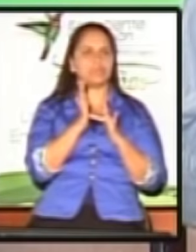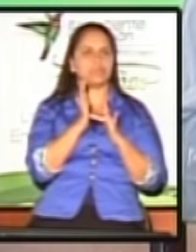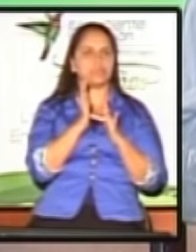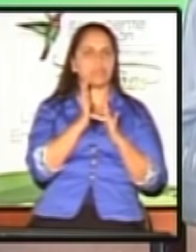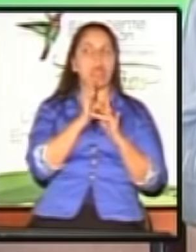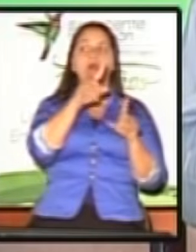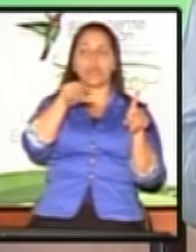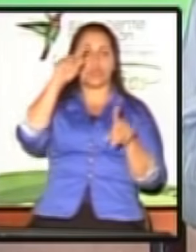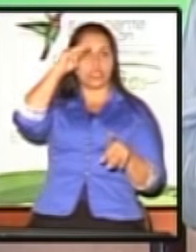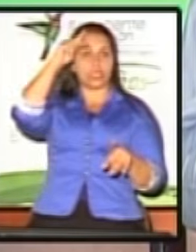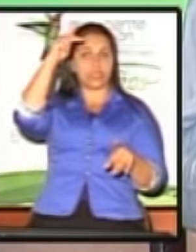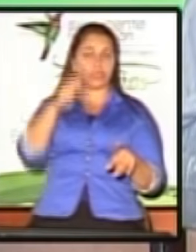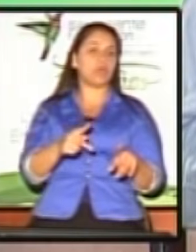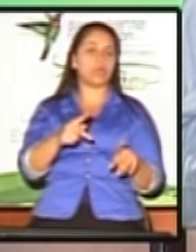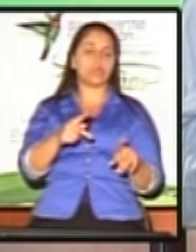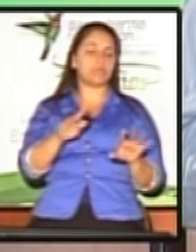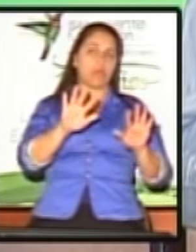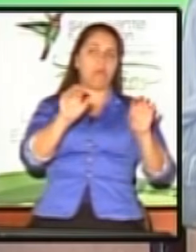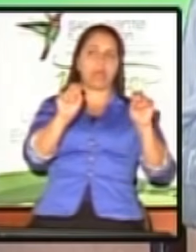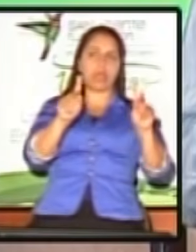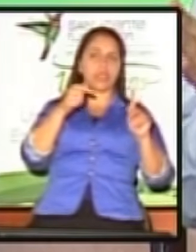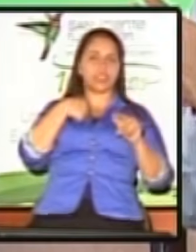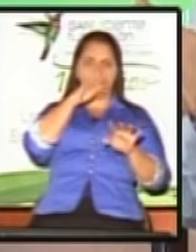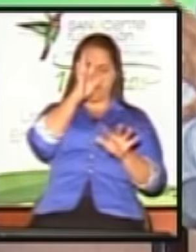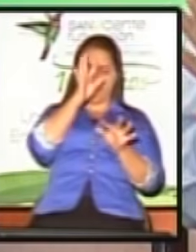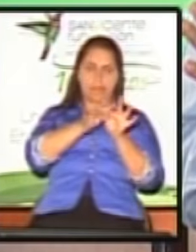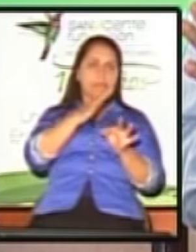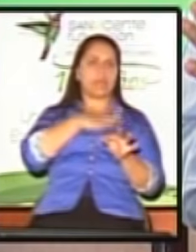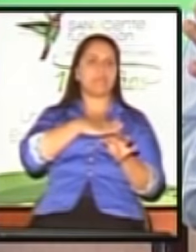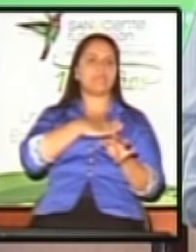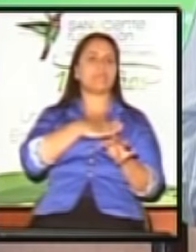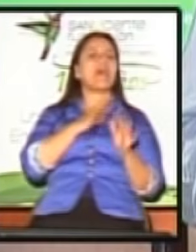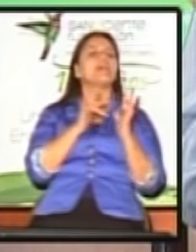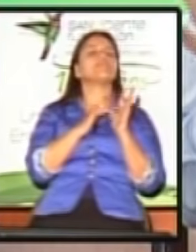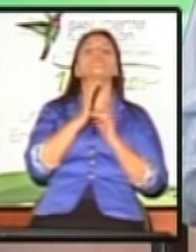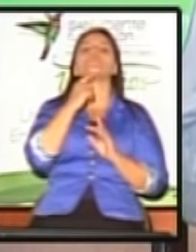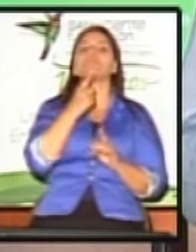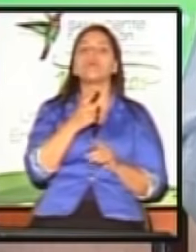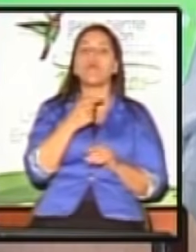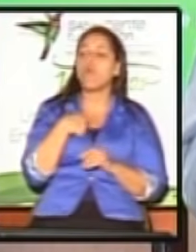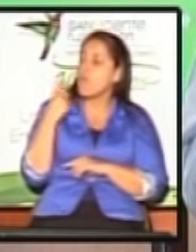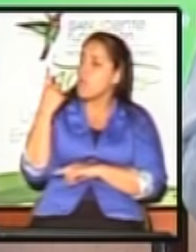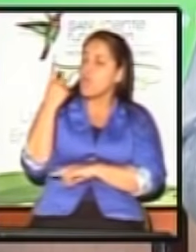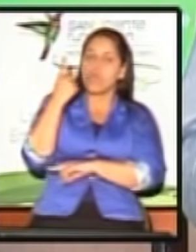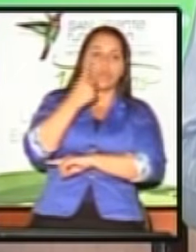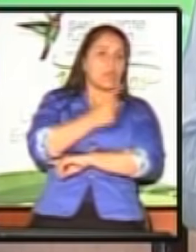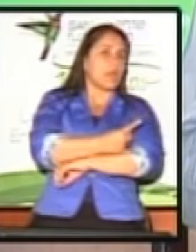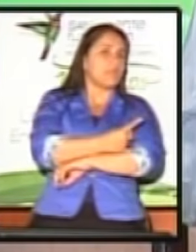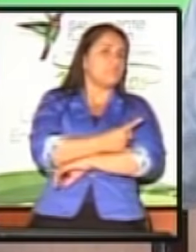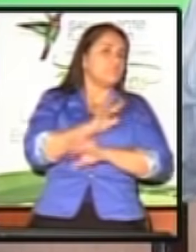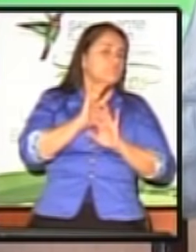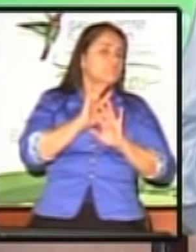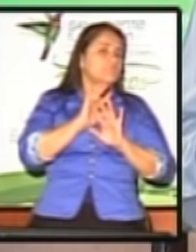mí, eje de mi fe, dijo, cada día trae su afán. Hombre, él me dio la clave en cuidados